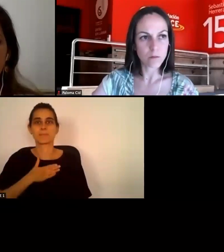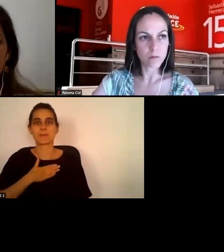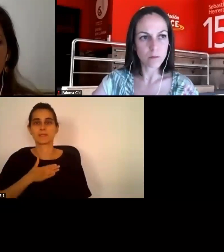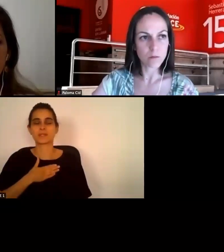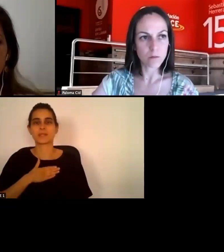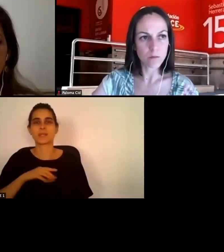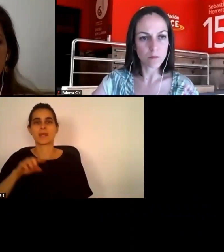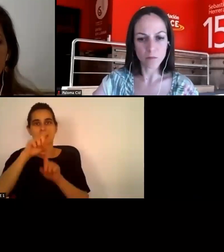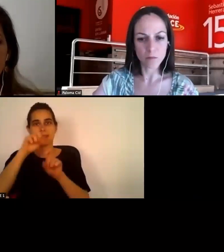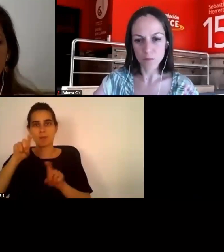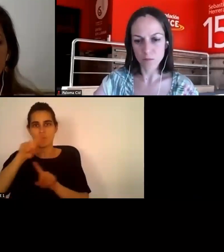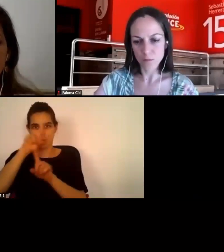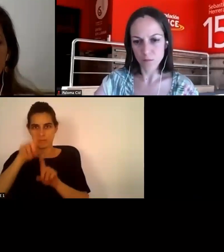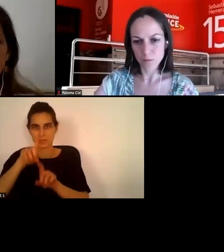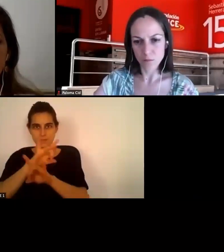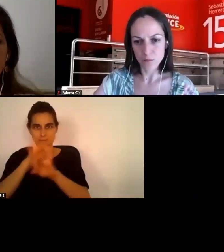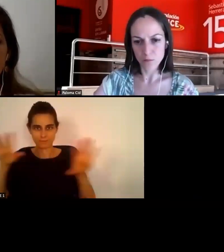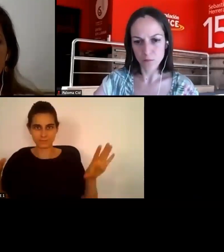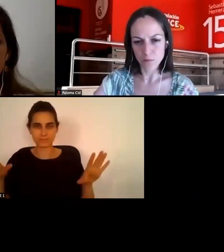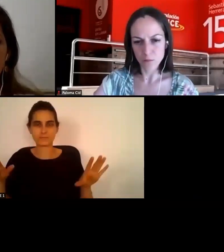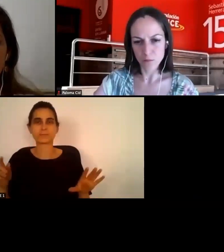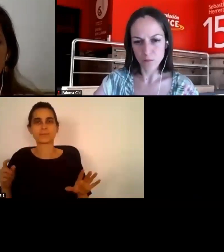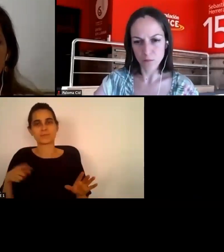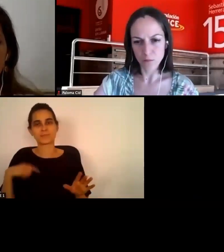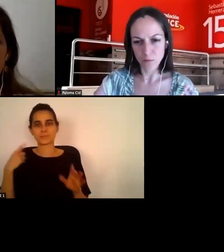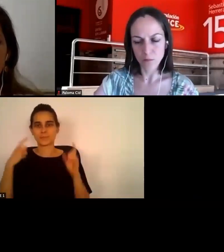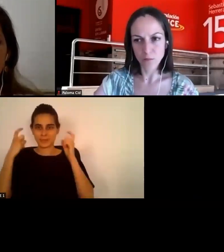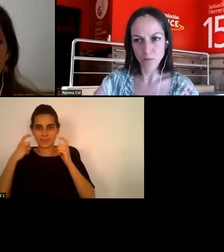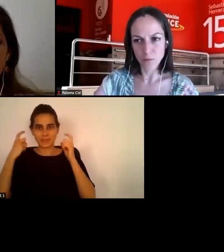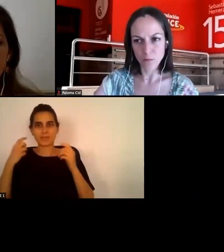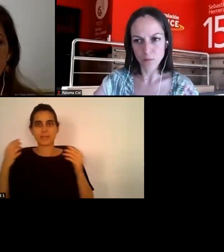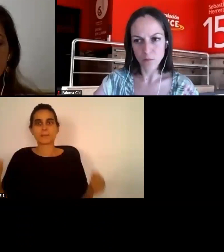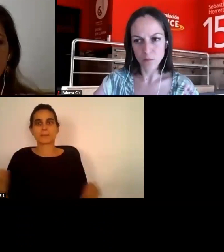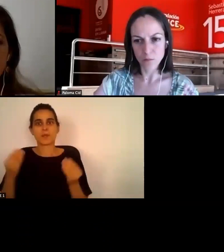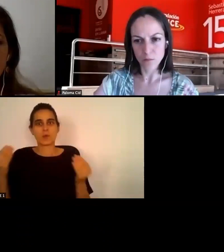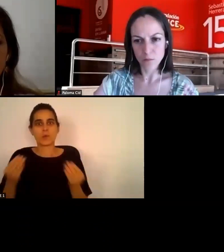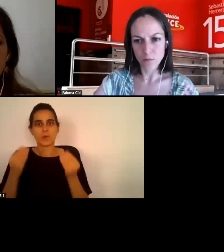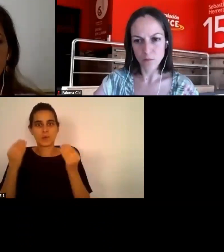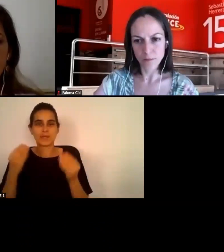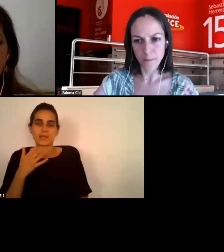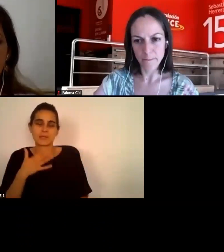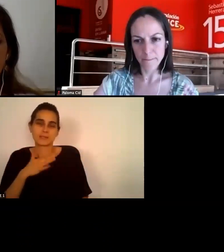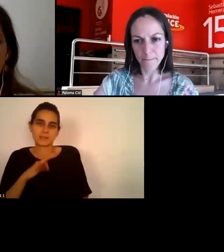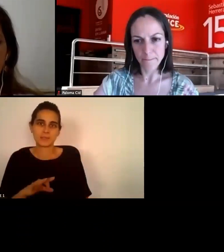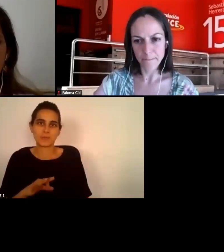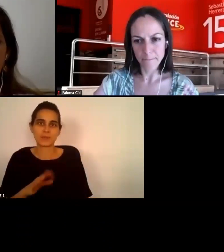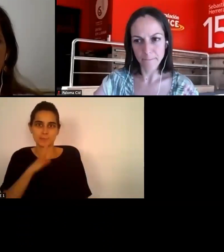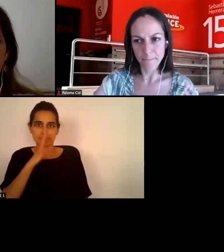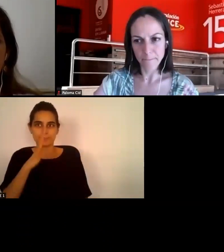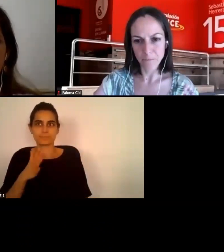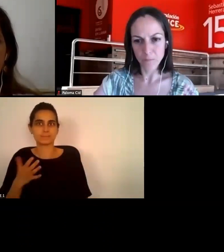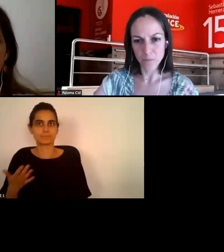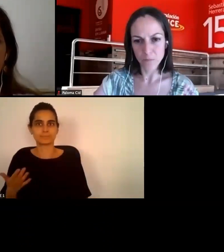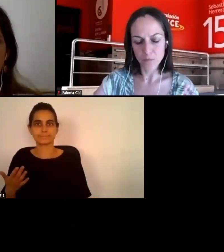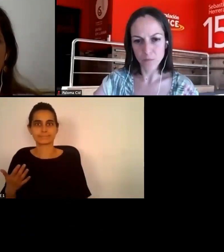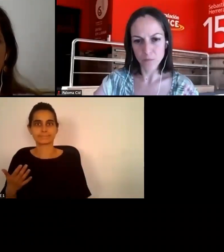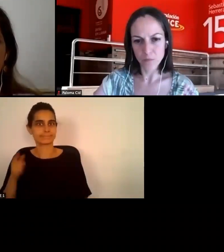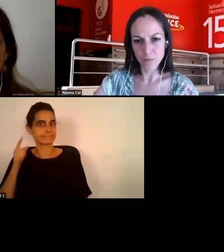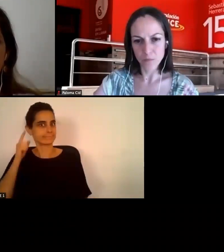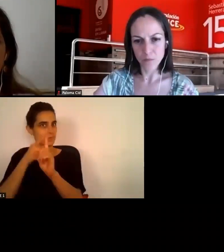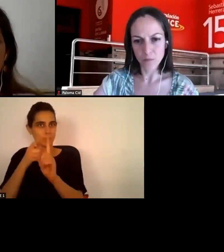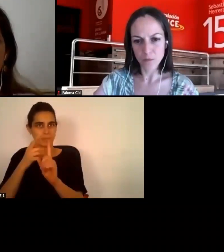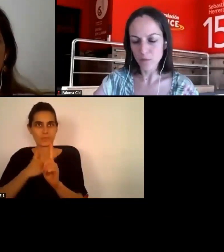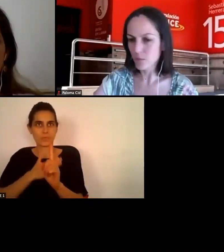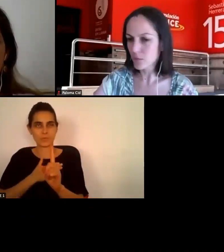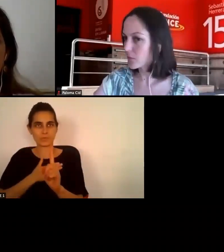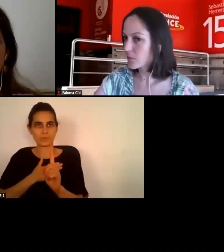encuesta para, bueno, pues para intentar mejorar en todo lo que podamos, porque esa es nuestra máxima. Y